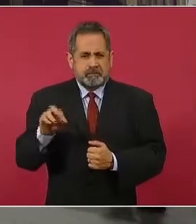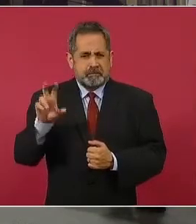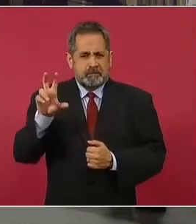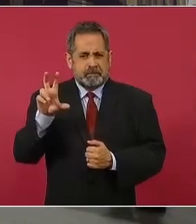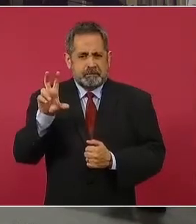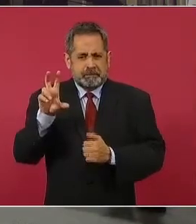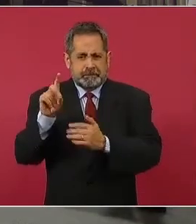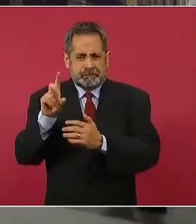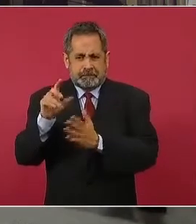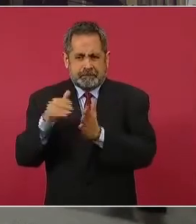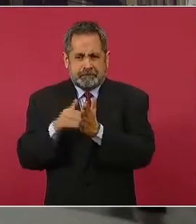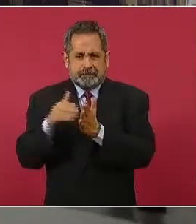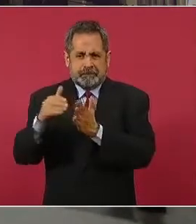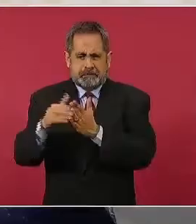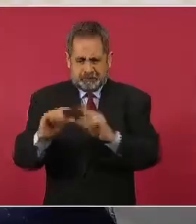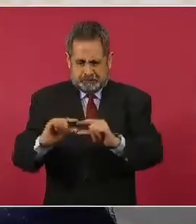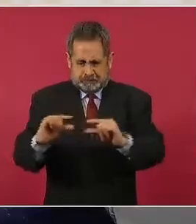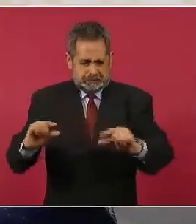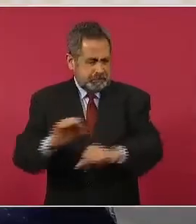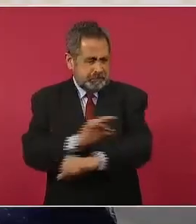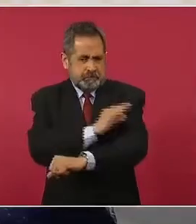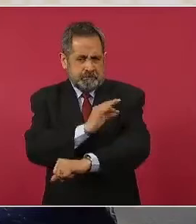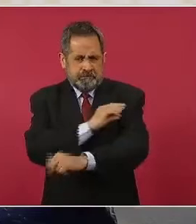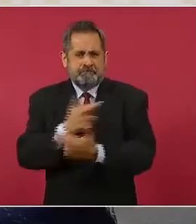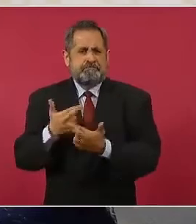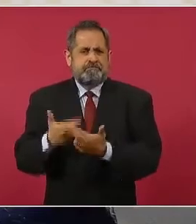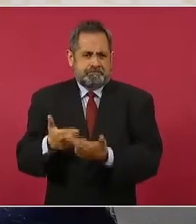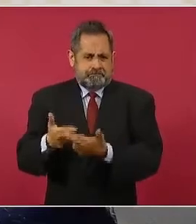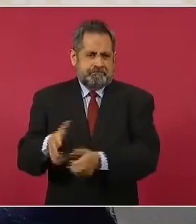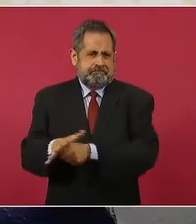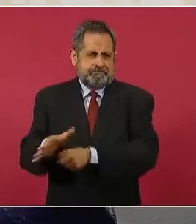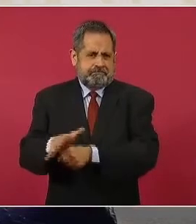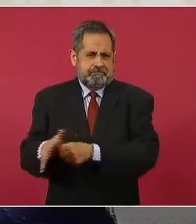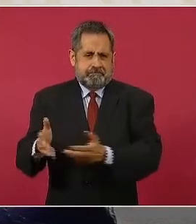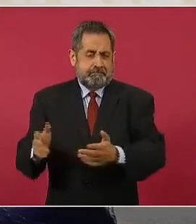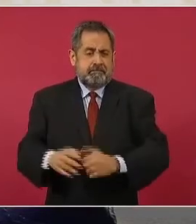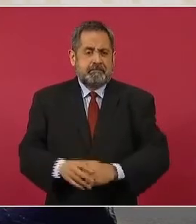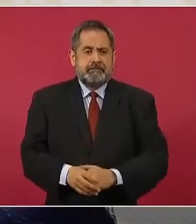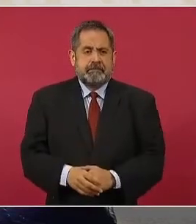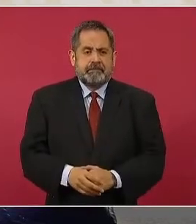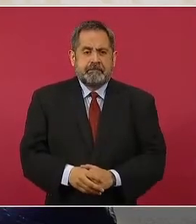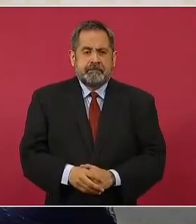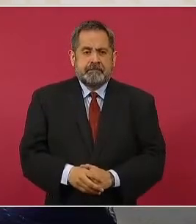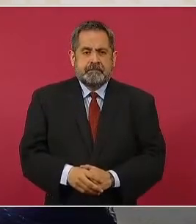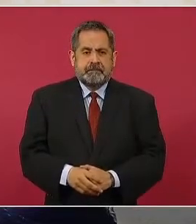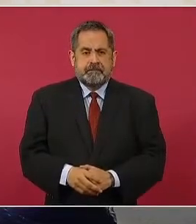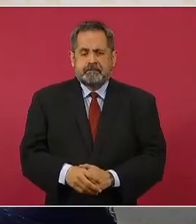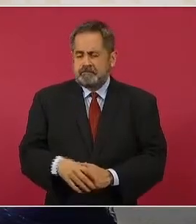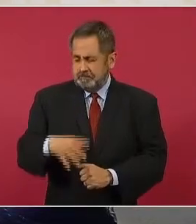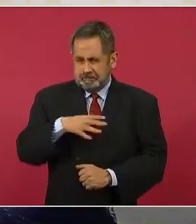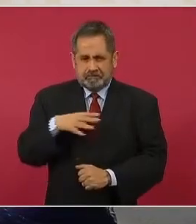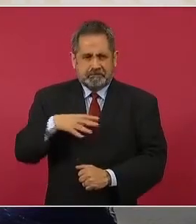Entonces, no tienen la lámina de en qué lugar estamos en el mundo